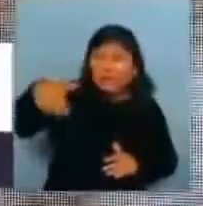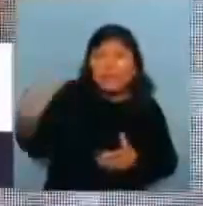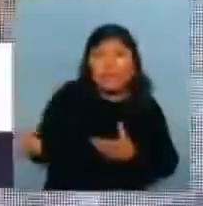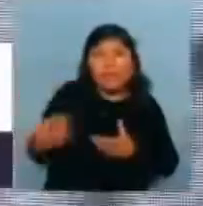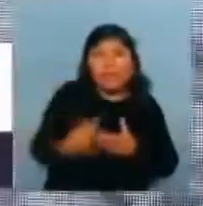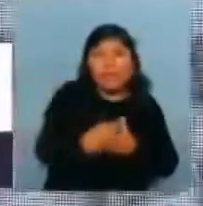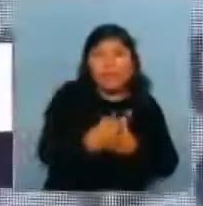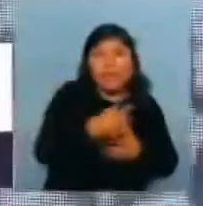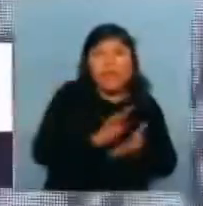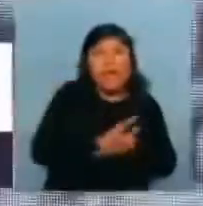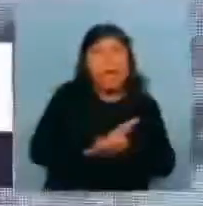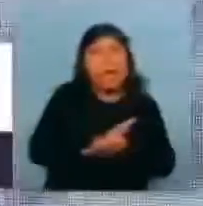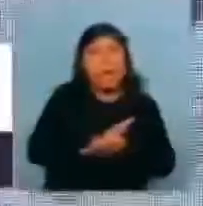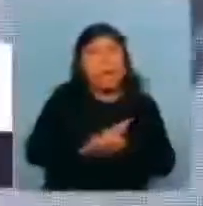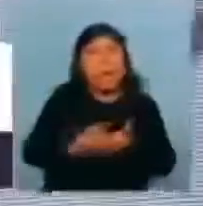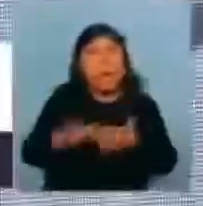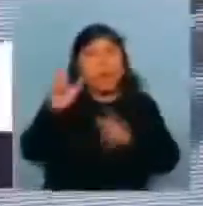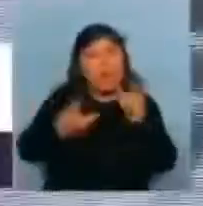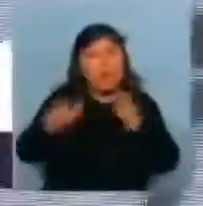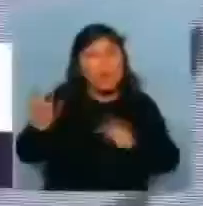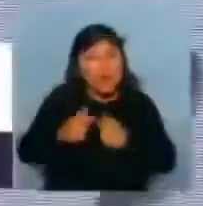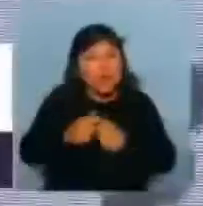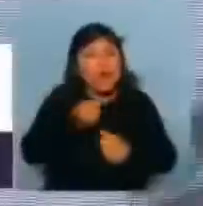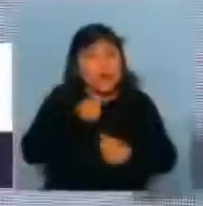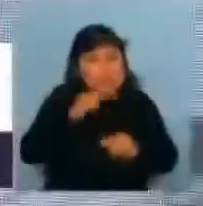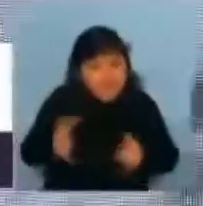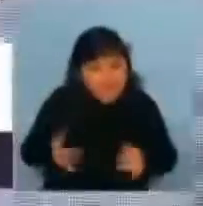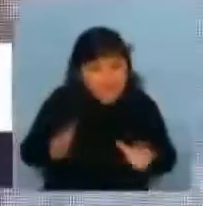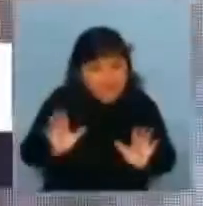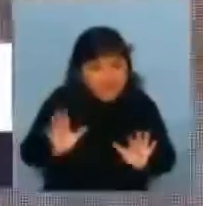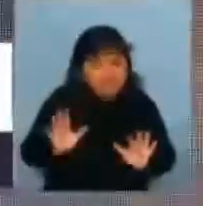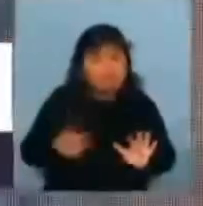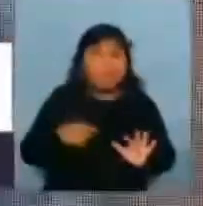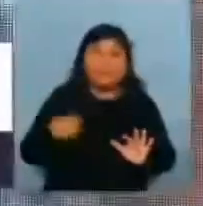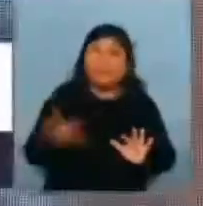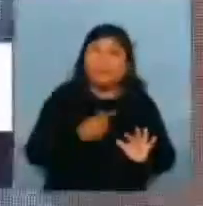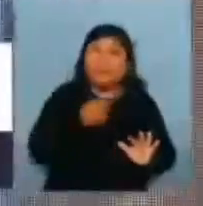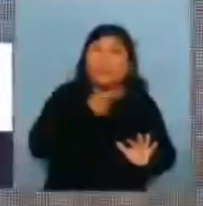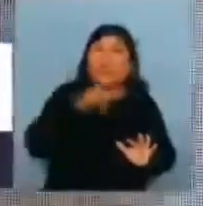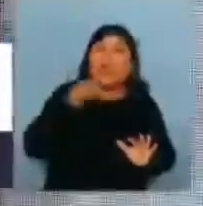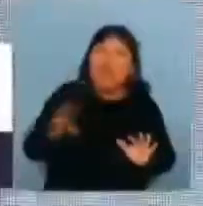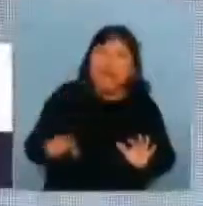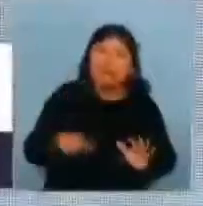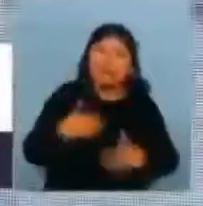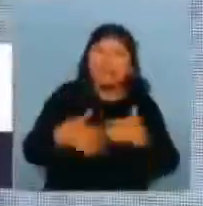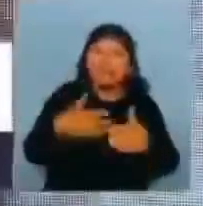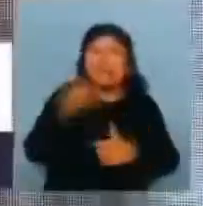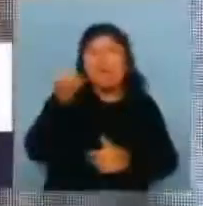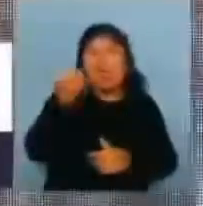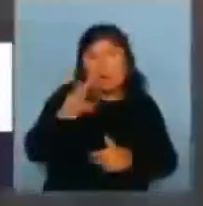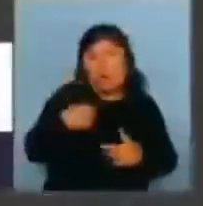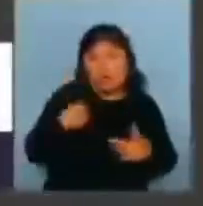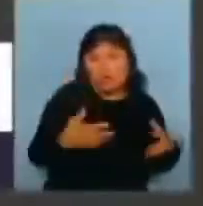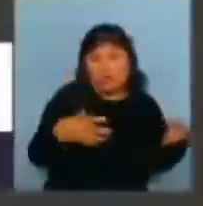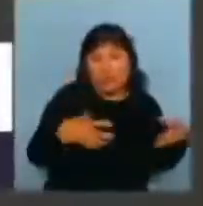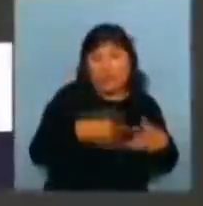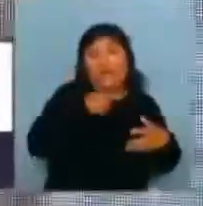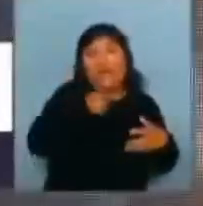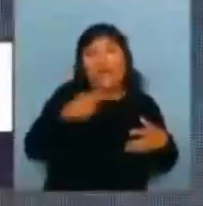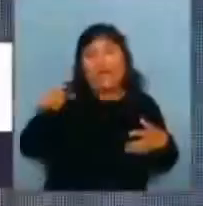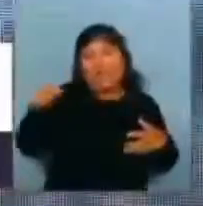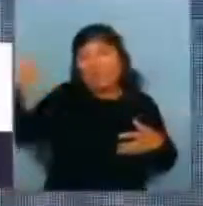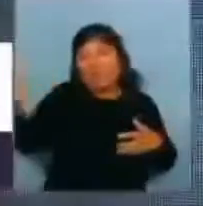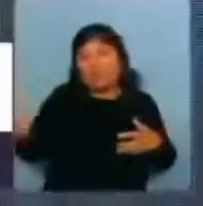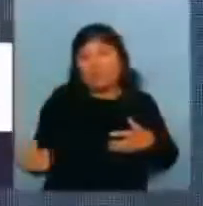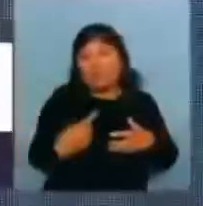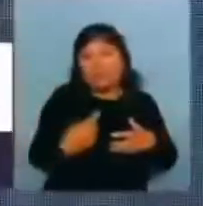proceso. Tenemos ganas desde el club de formar chicos, de que salgan otros campeones, de que ellos tengan la misma posibilidad que a